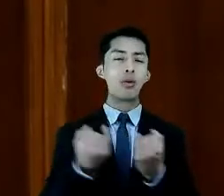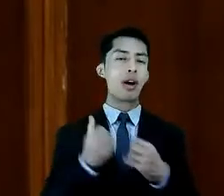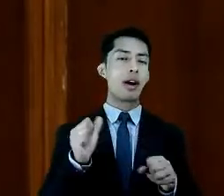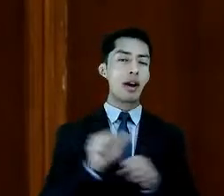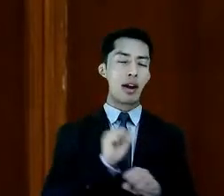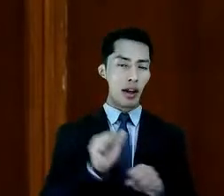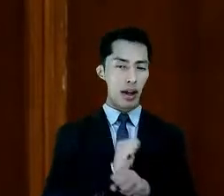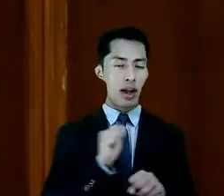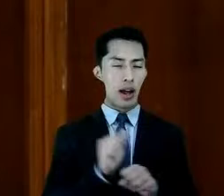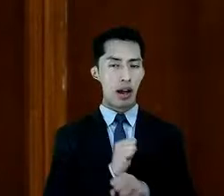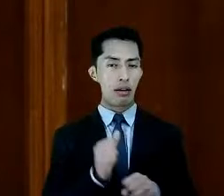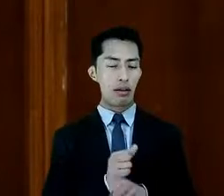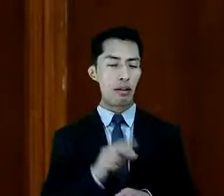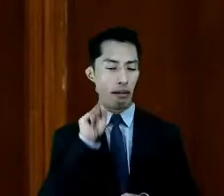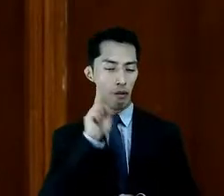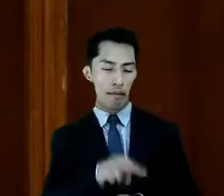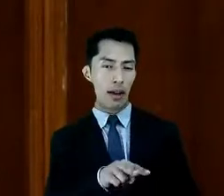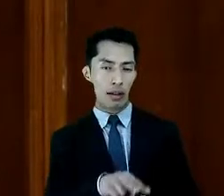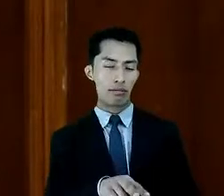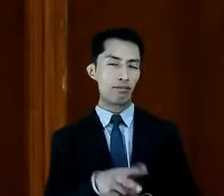vehículos, mayor